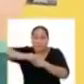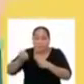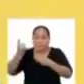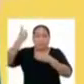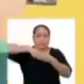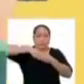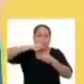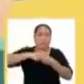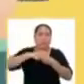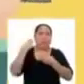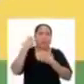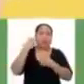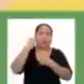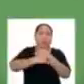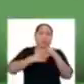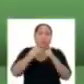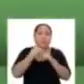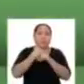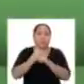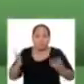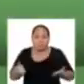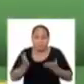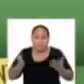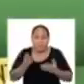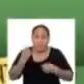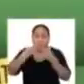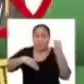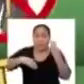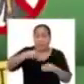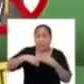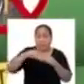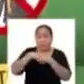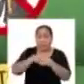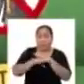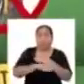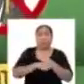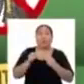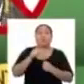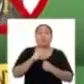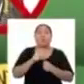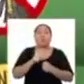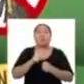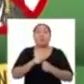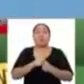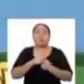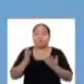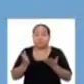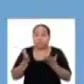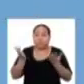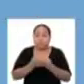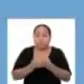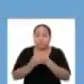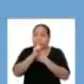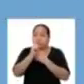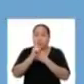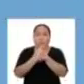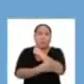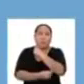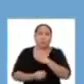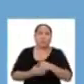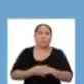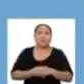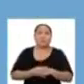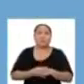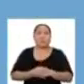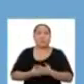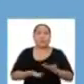la economía internacional, los que estimulan el mercado interno mediante la reducción de la pobreza, los países que promueven la capacitación, salud y